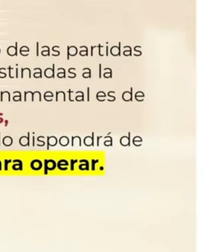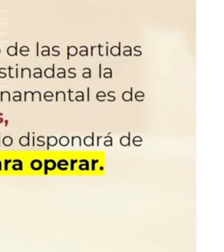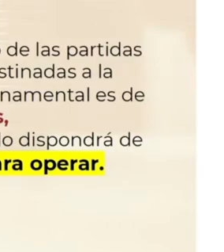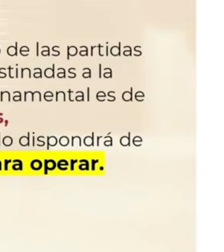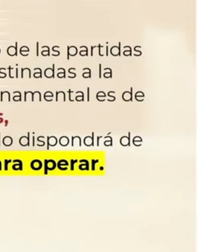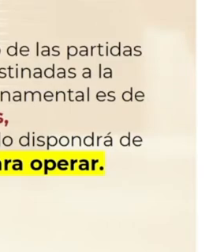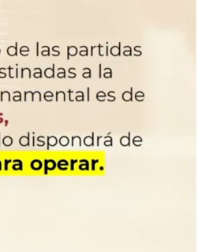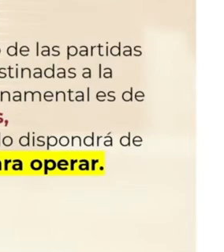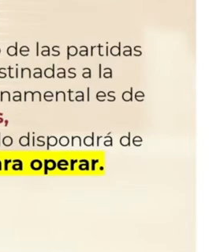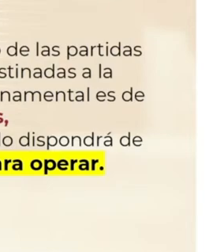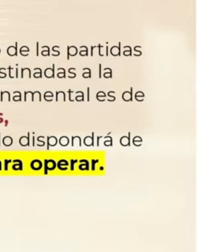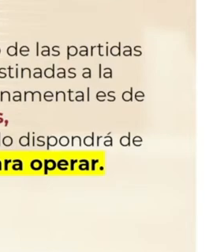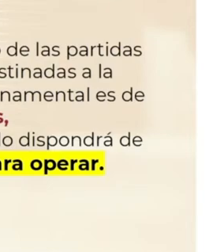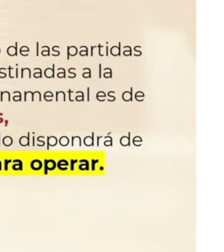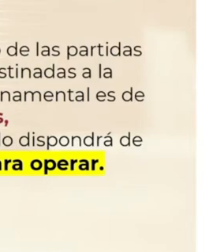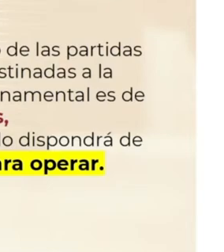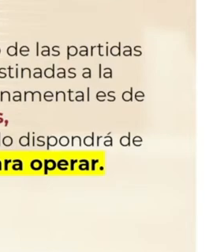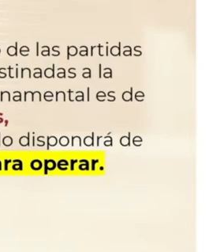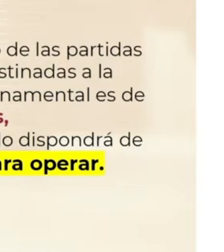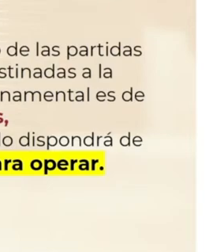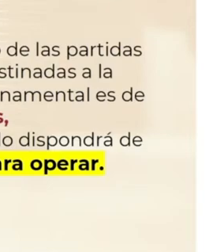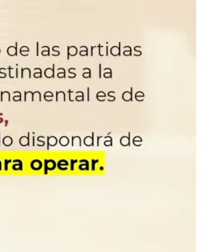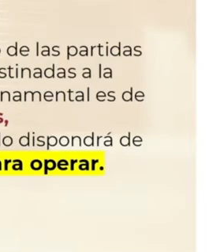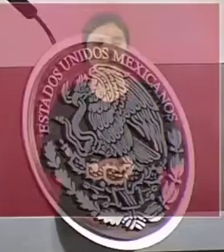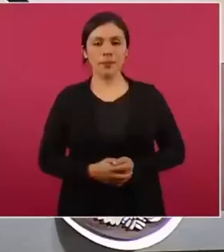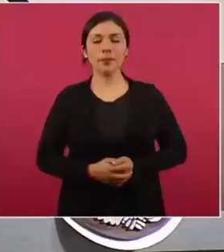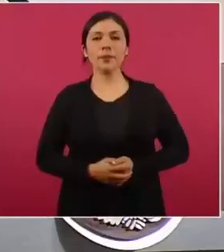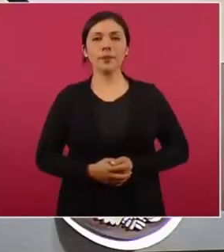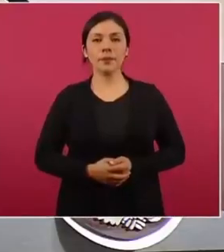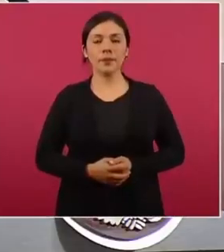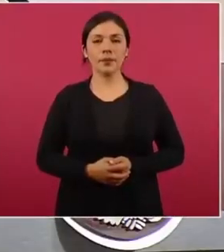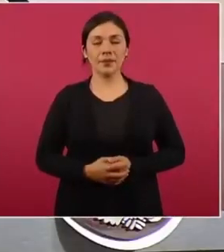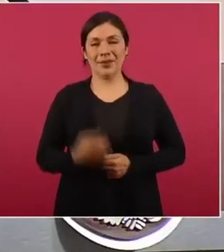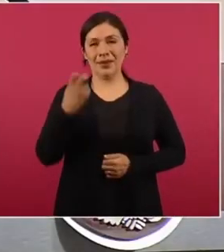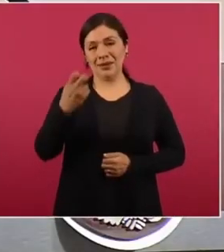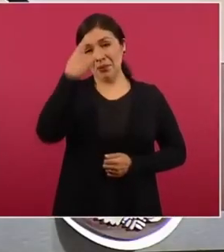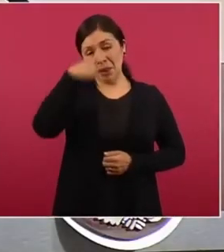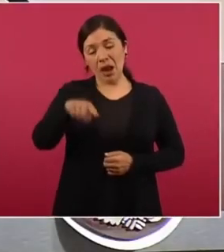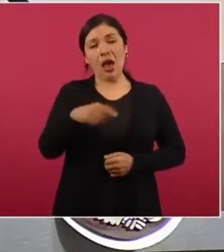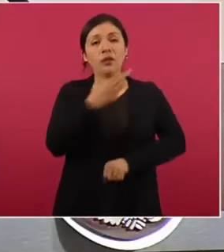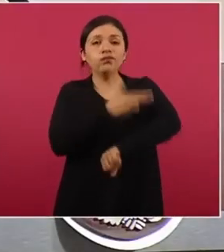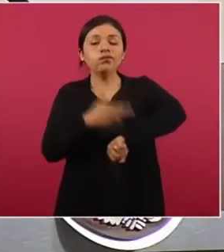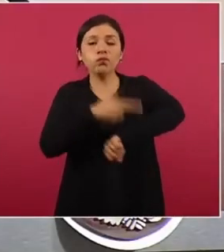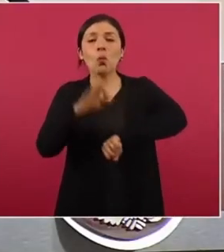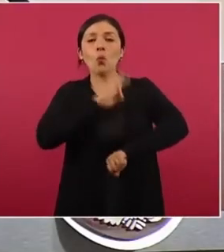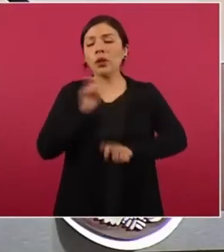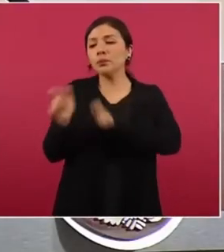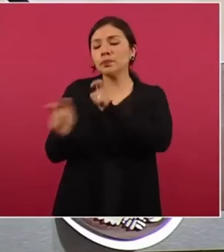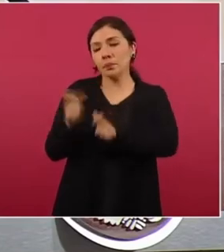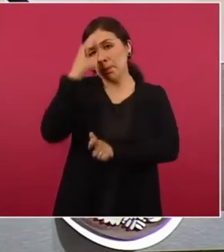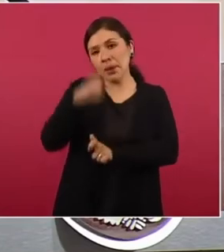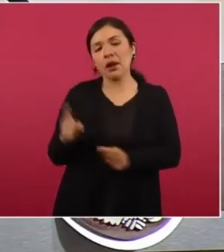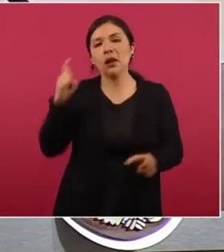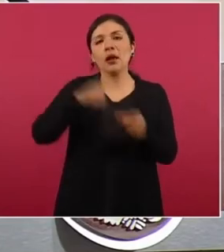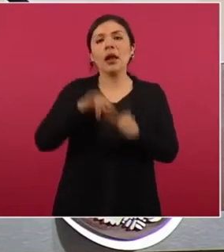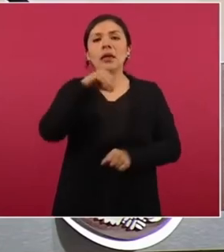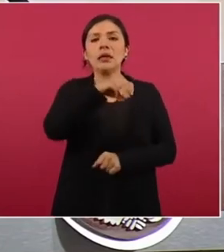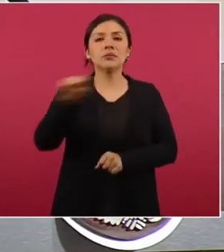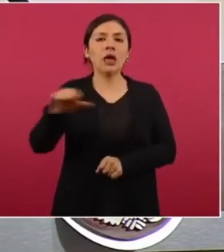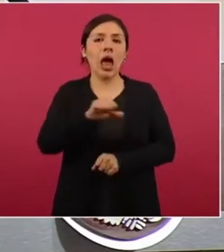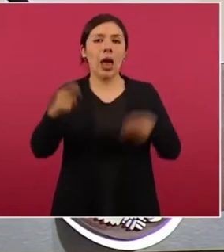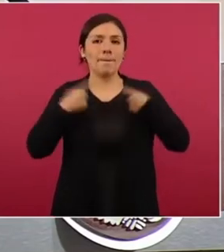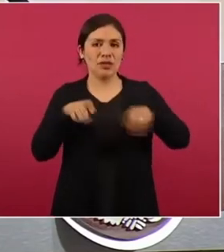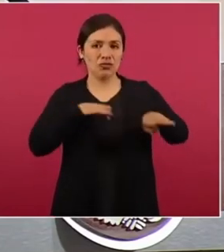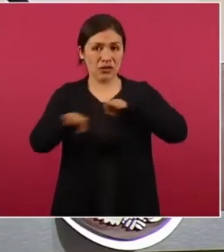ir financiando esta seguridad social para los trabajadores por cuenta propia. Esta